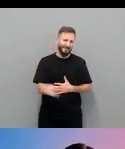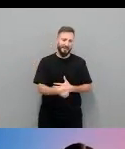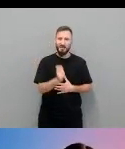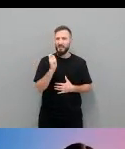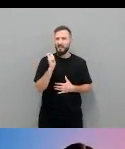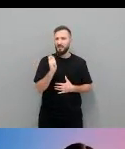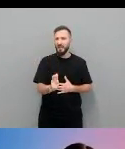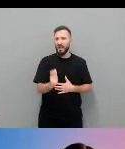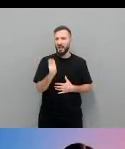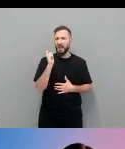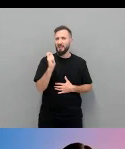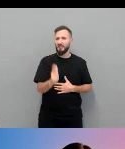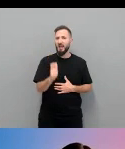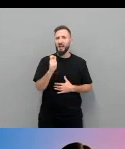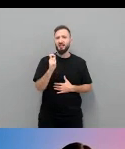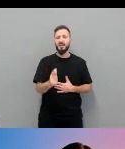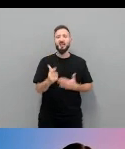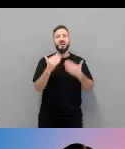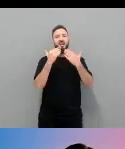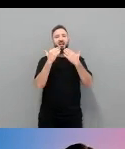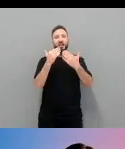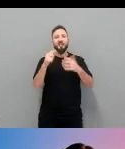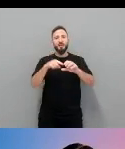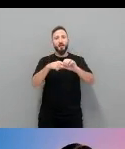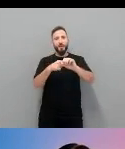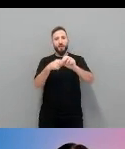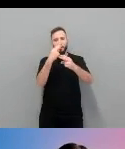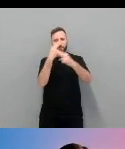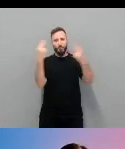habitualmente a través de plazas públicas, tanto en